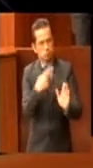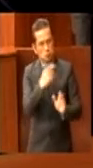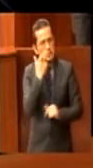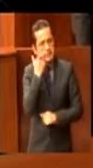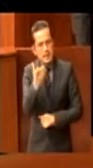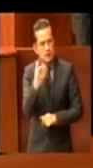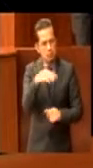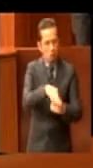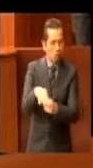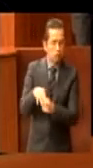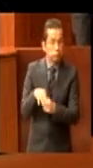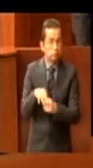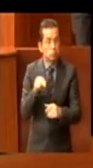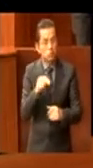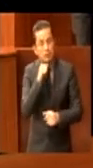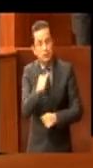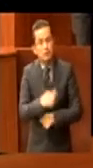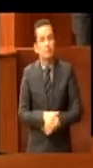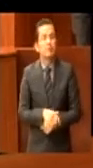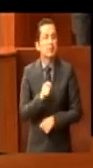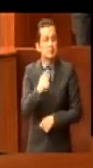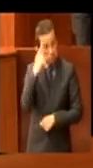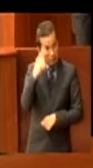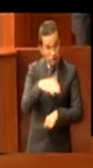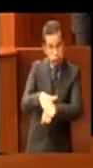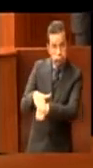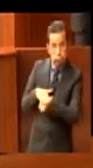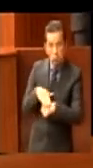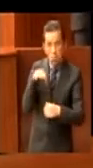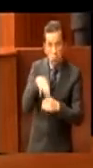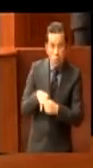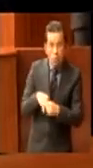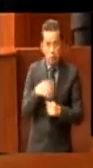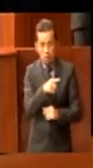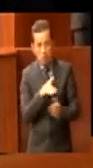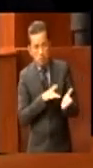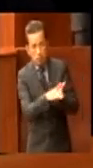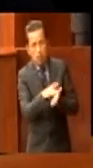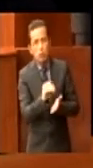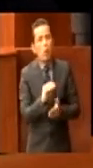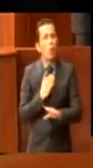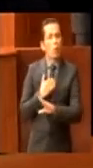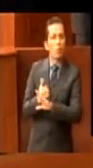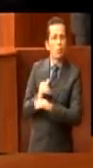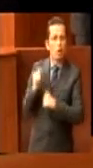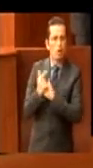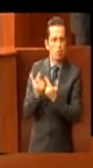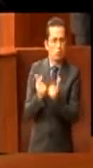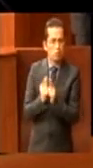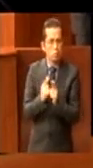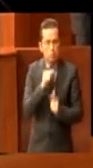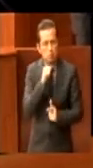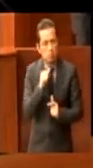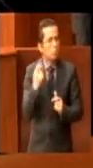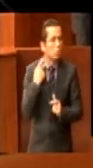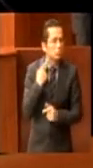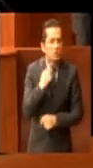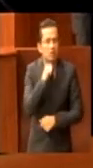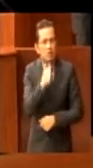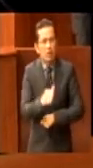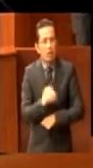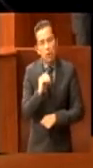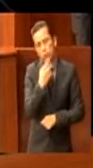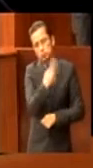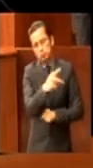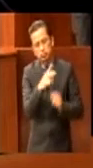su finalidad del lector esto es que se llame a votar a favor o en contra de una candidatura o partido político se publicita una plataforma